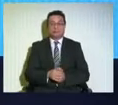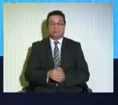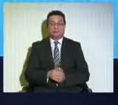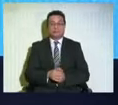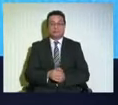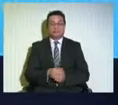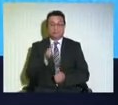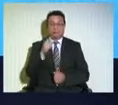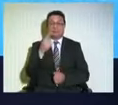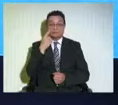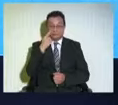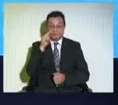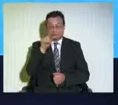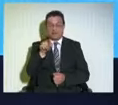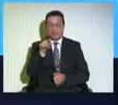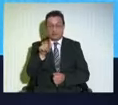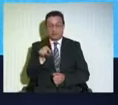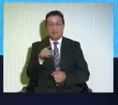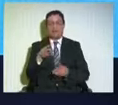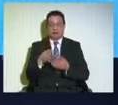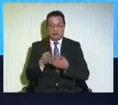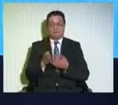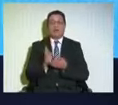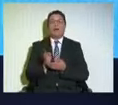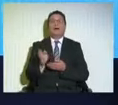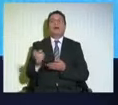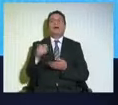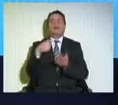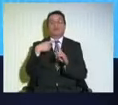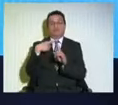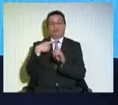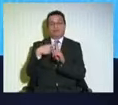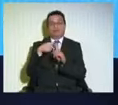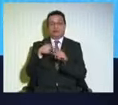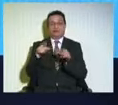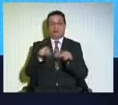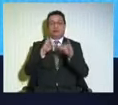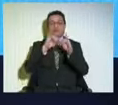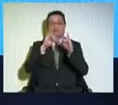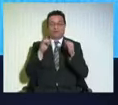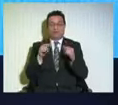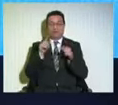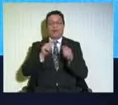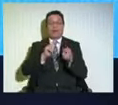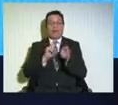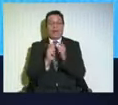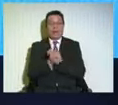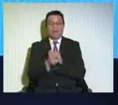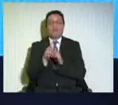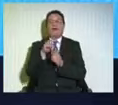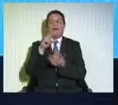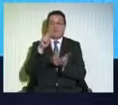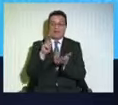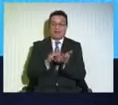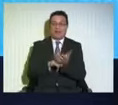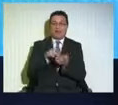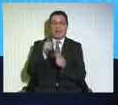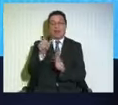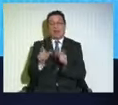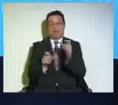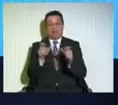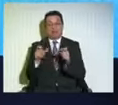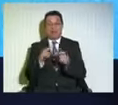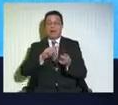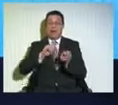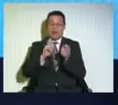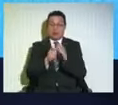¿Se fijan? Estos son los adelantos y estos son la forma en que nosotros le cambiamos la realidad a las personas. Le